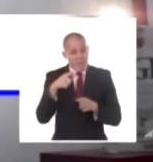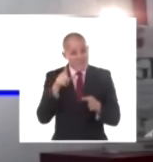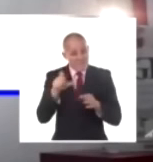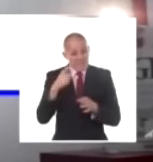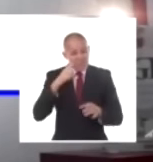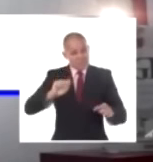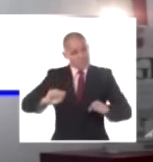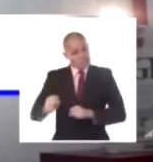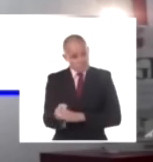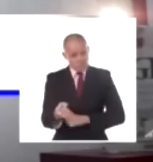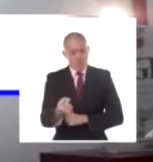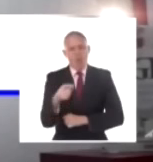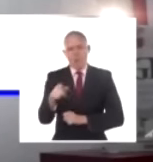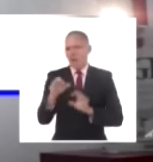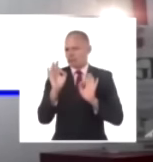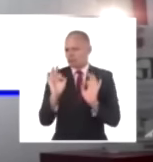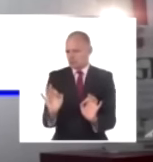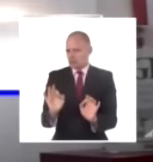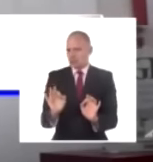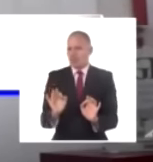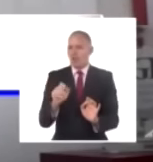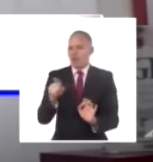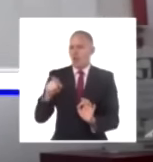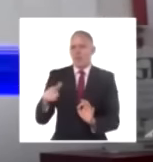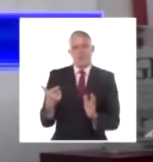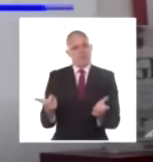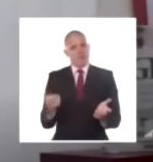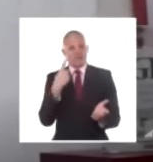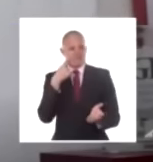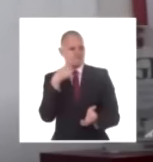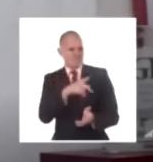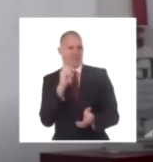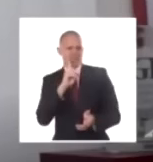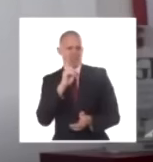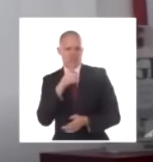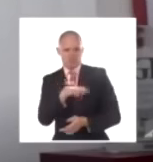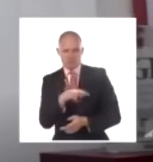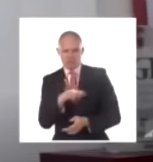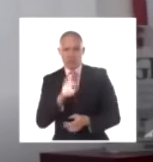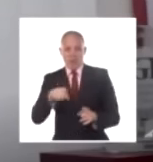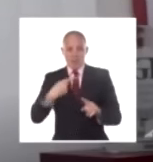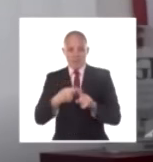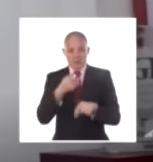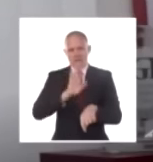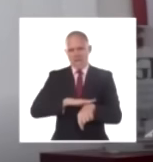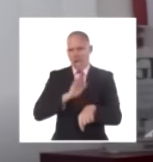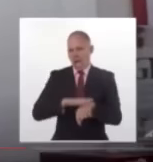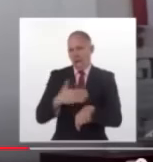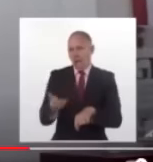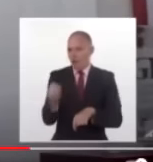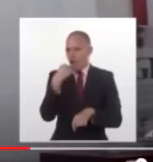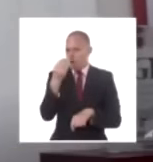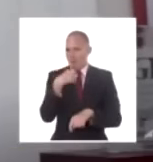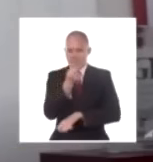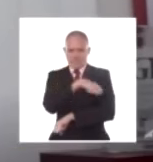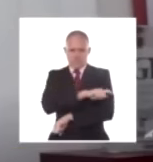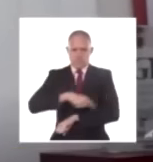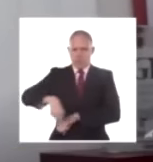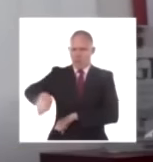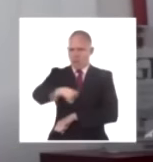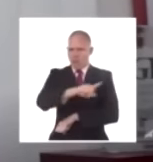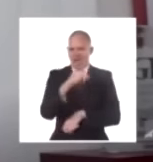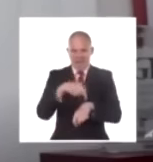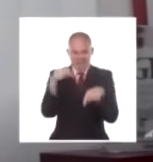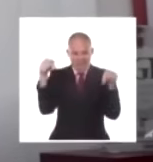así lo amerita. La lesividad está, el hecho está, las consecuencias son graves, los perjuicios también, y el momento histórico